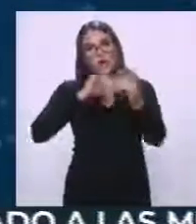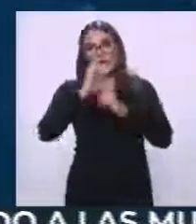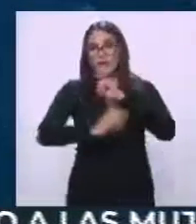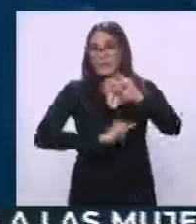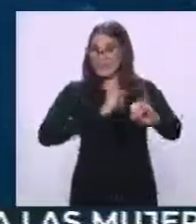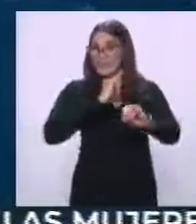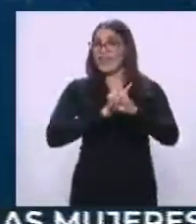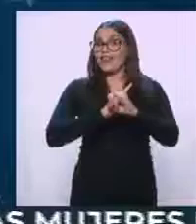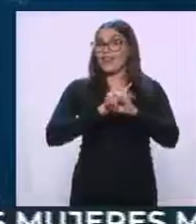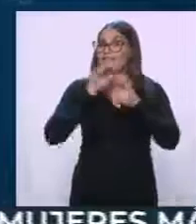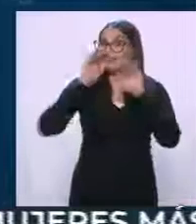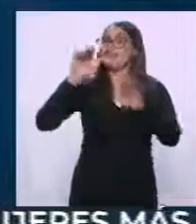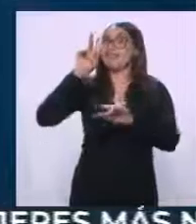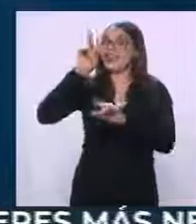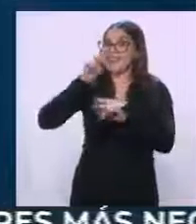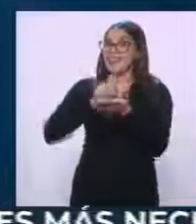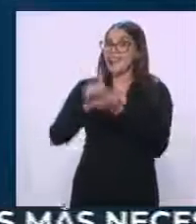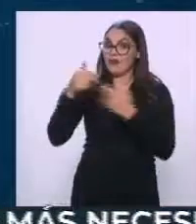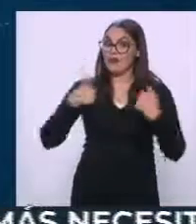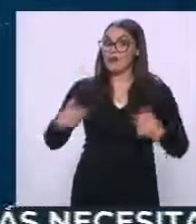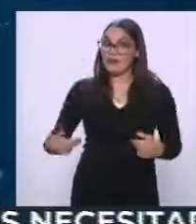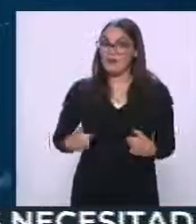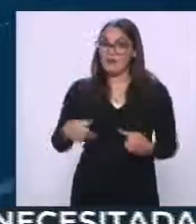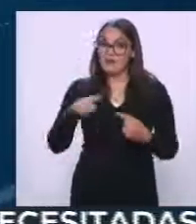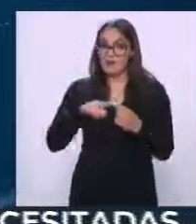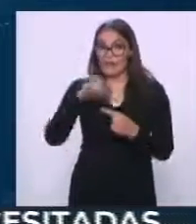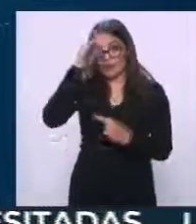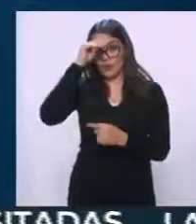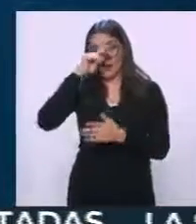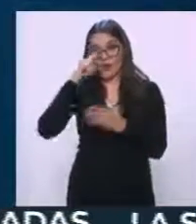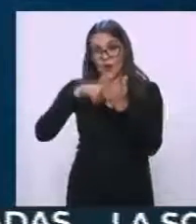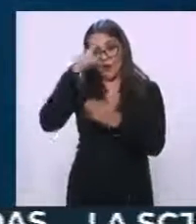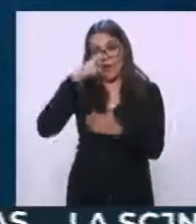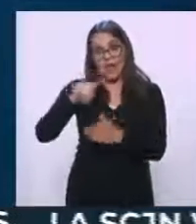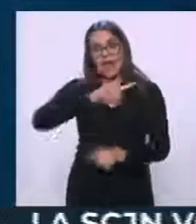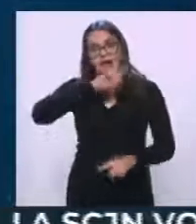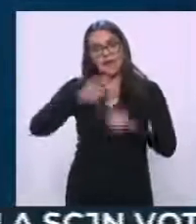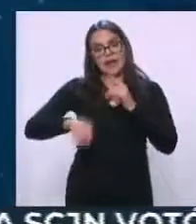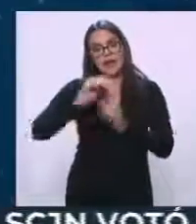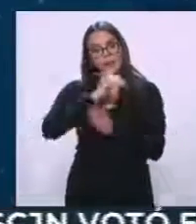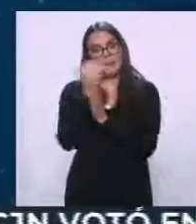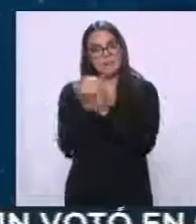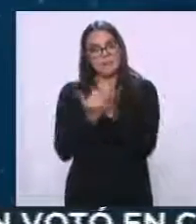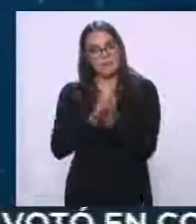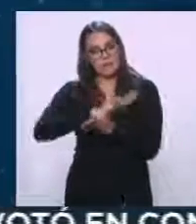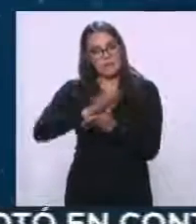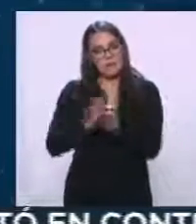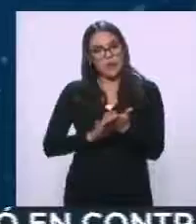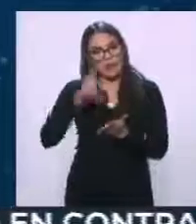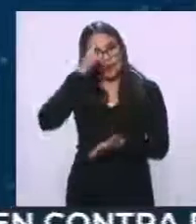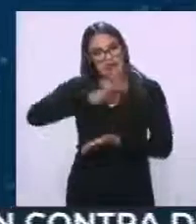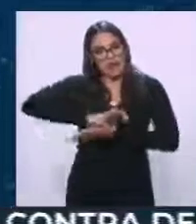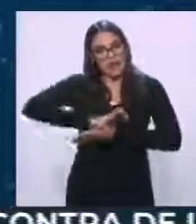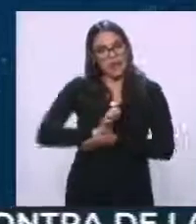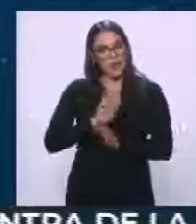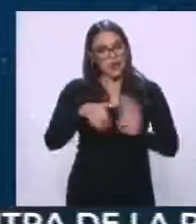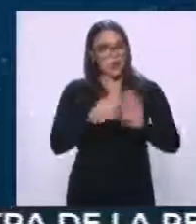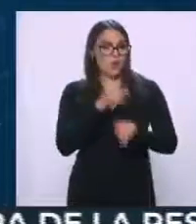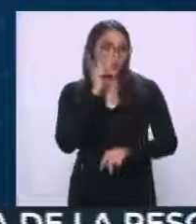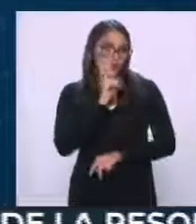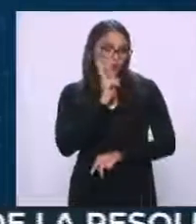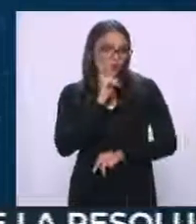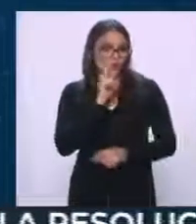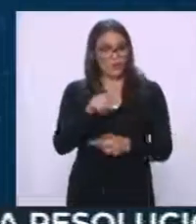en materia de derechos humanos: la Convención para la Eliminación de la Discriminación contra la Mujer y la Convención Belém do Pará. En tanto